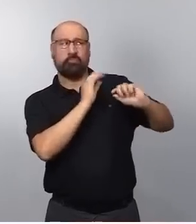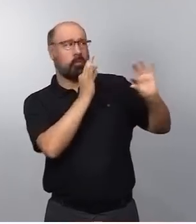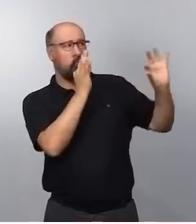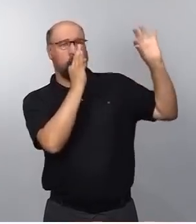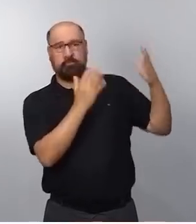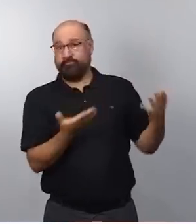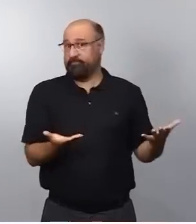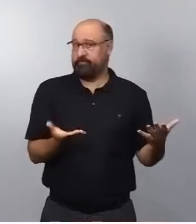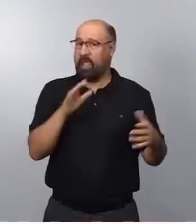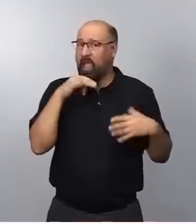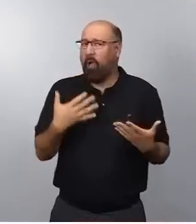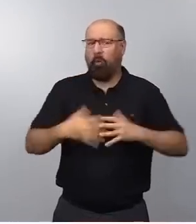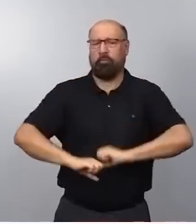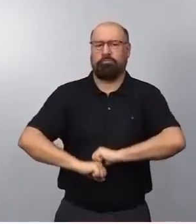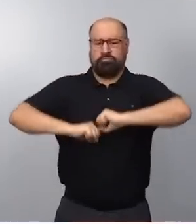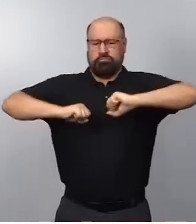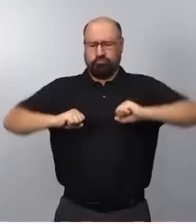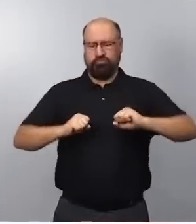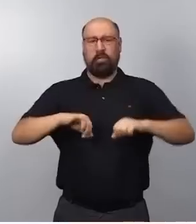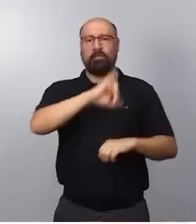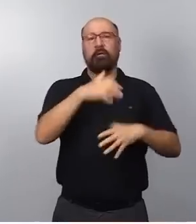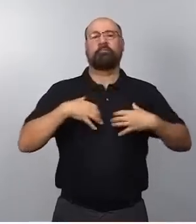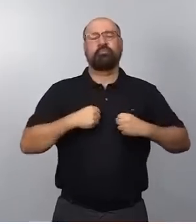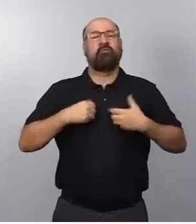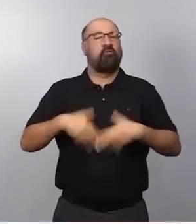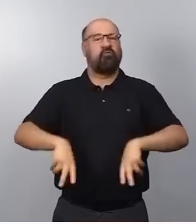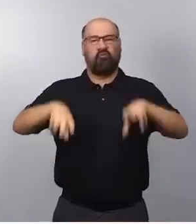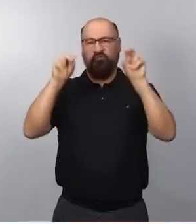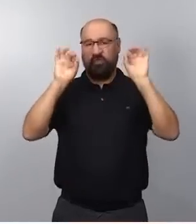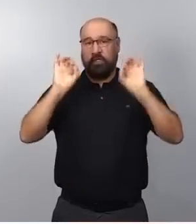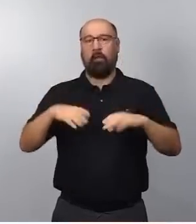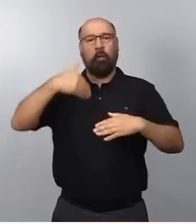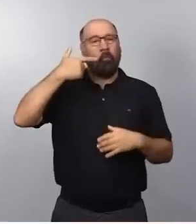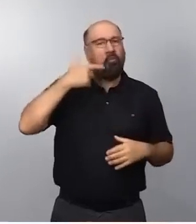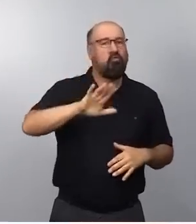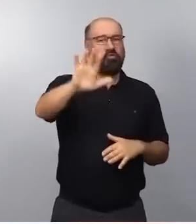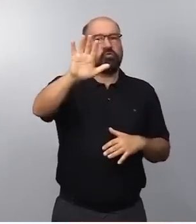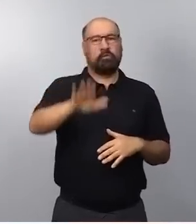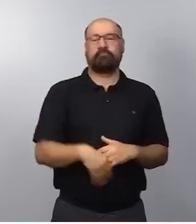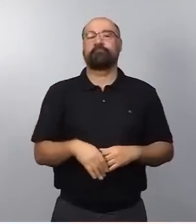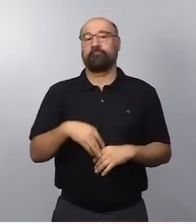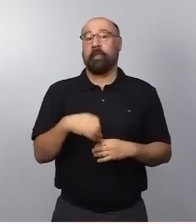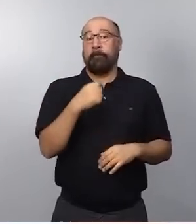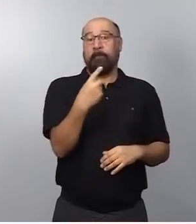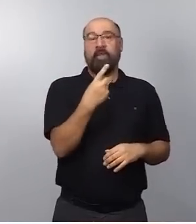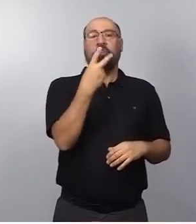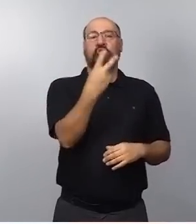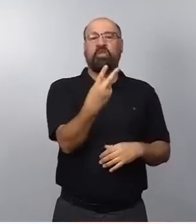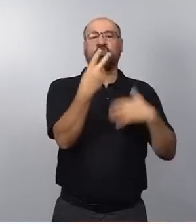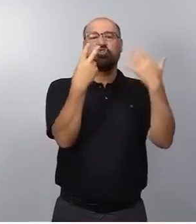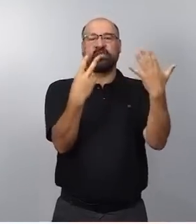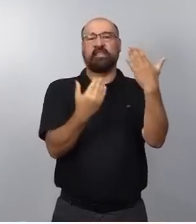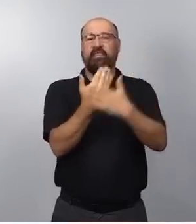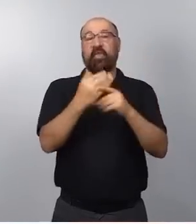más fuertes de esta crisis sanitaria para afrontar los retos de futuro y, como digo, 1.207 días después el